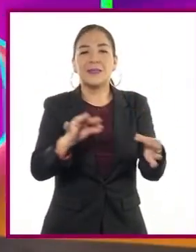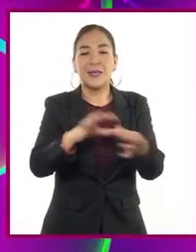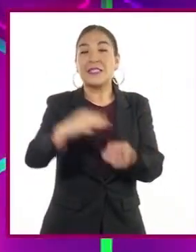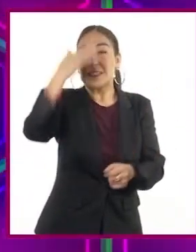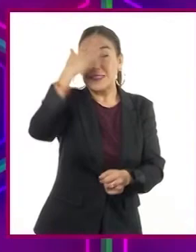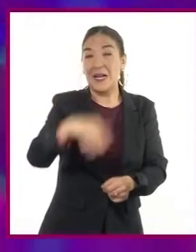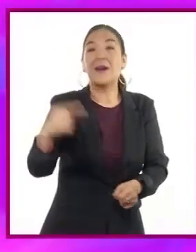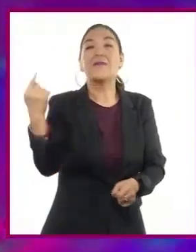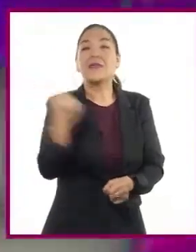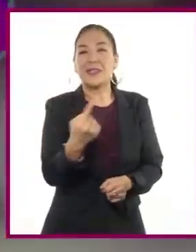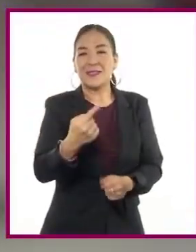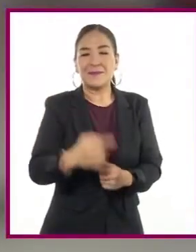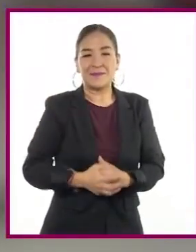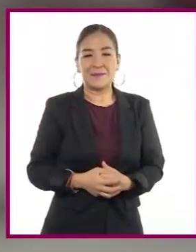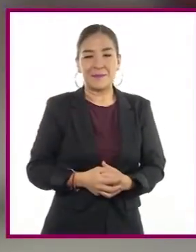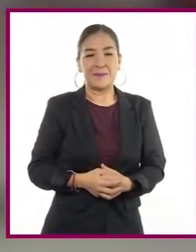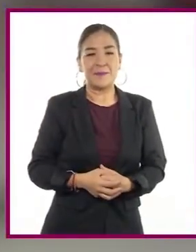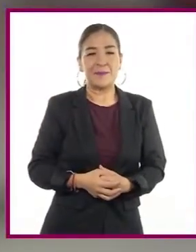¿Sabías qué?